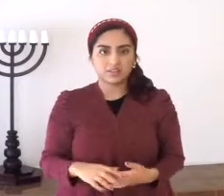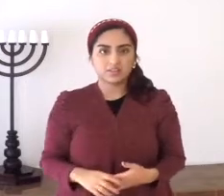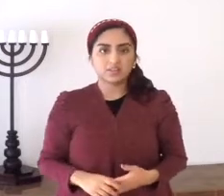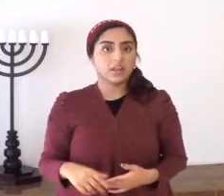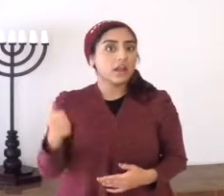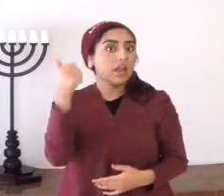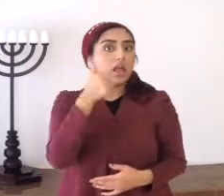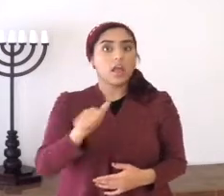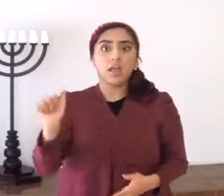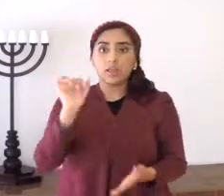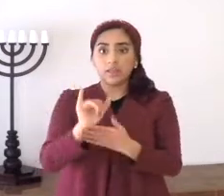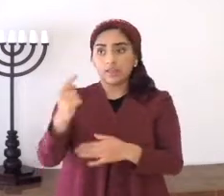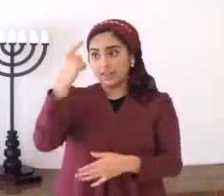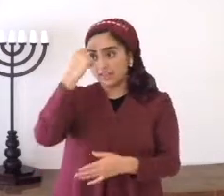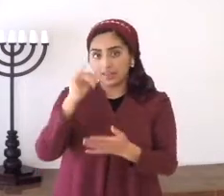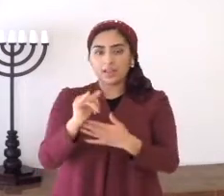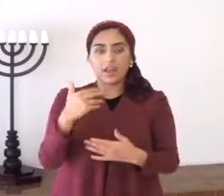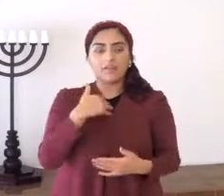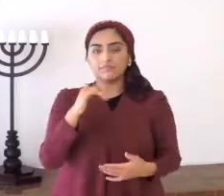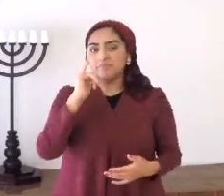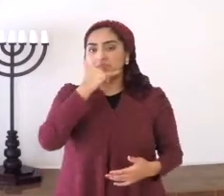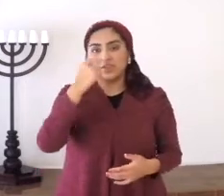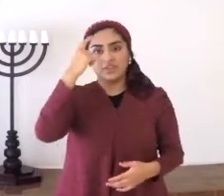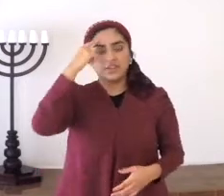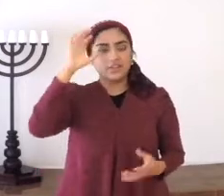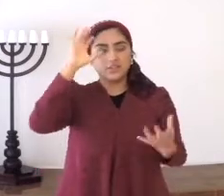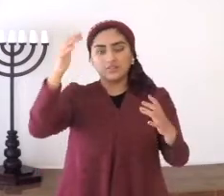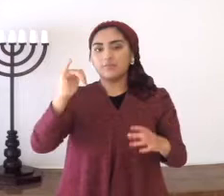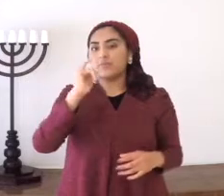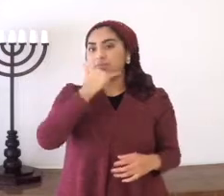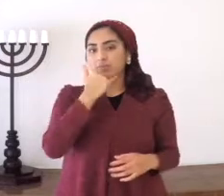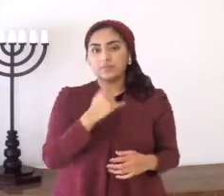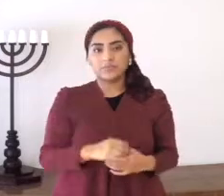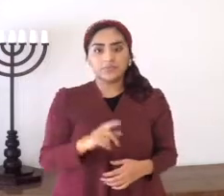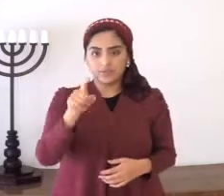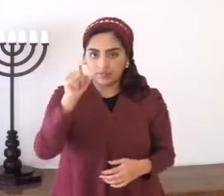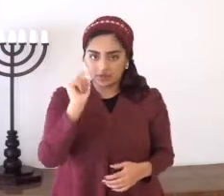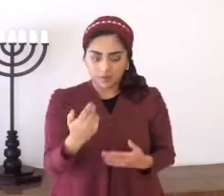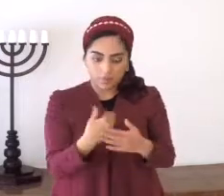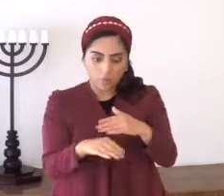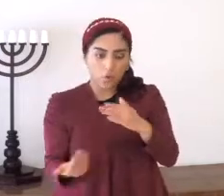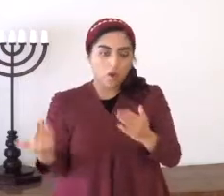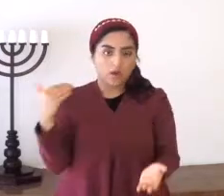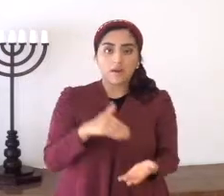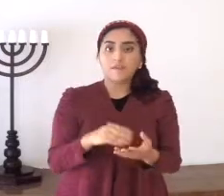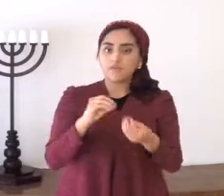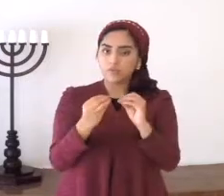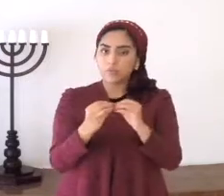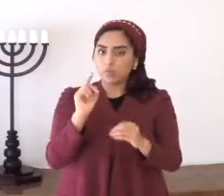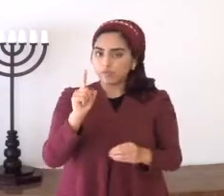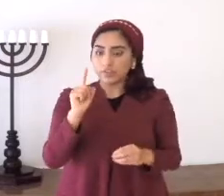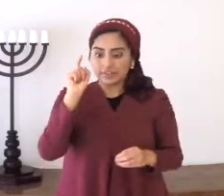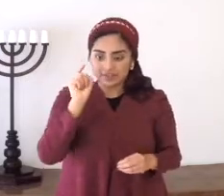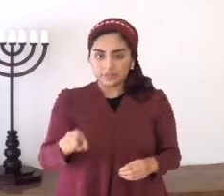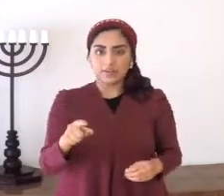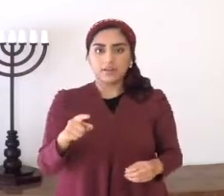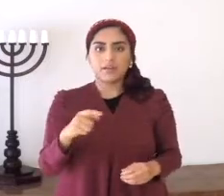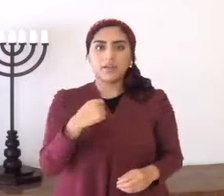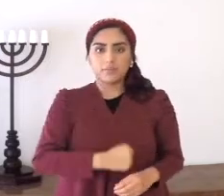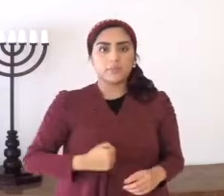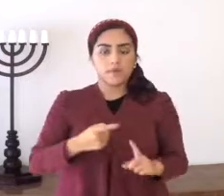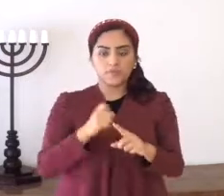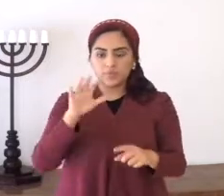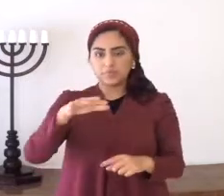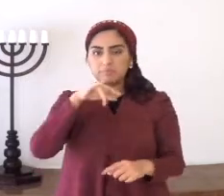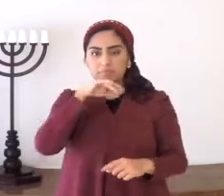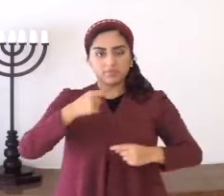mí. Eso no es así. Cualquiera que piense eso está mal de la cabeza. Necesitan nacer